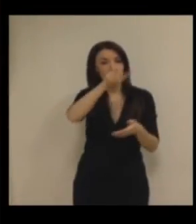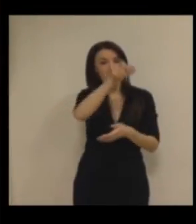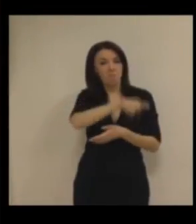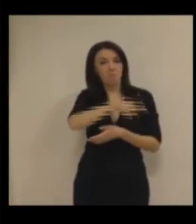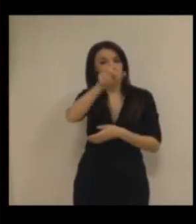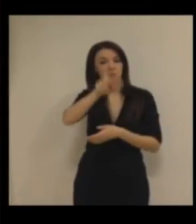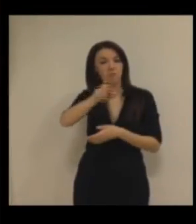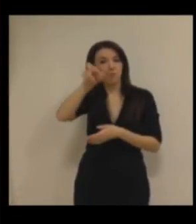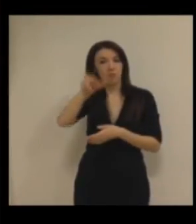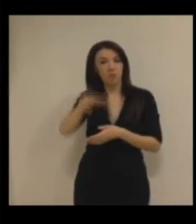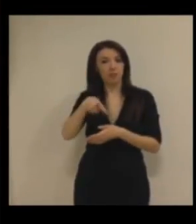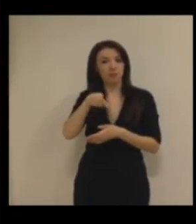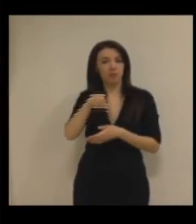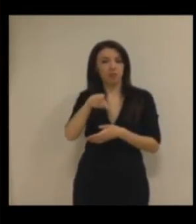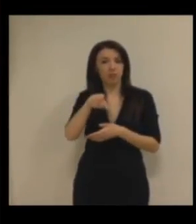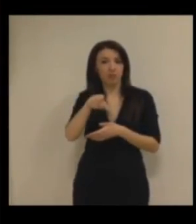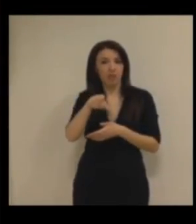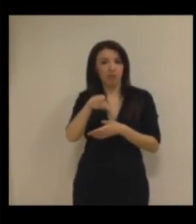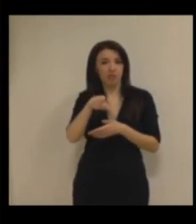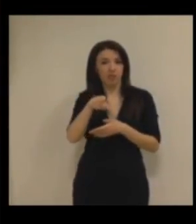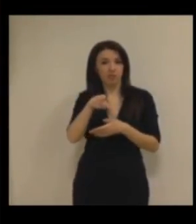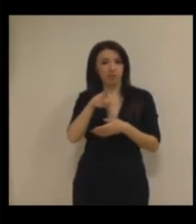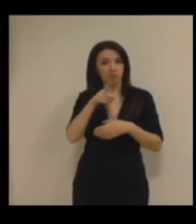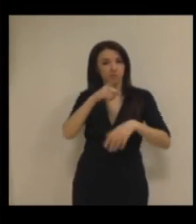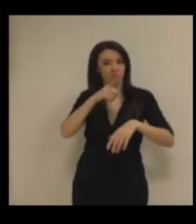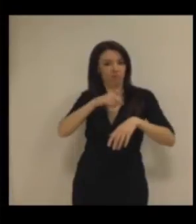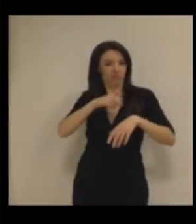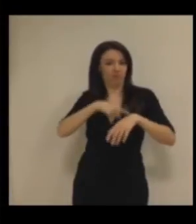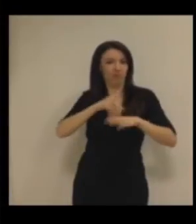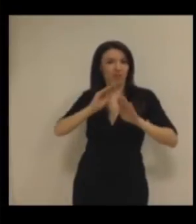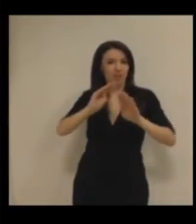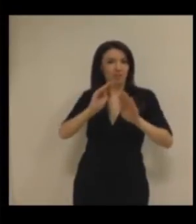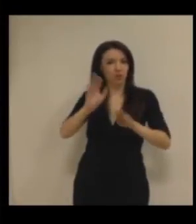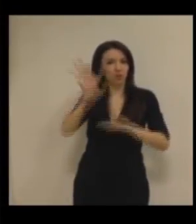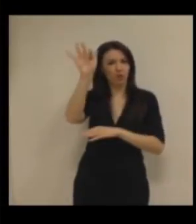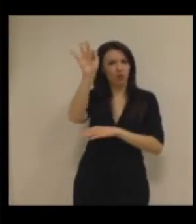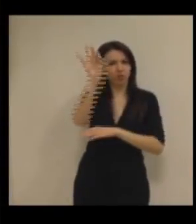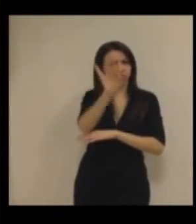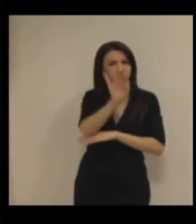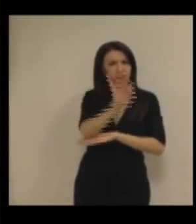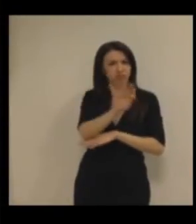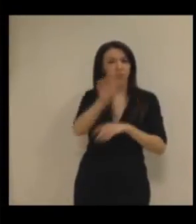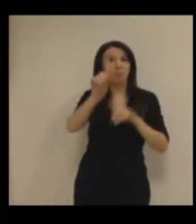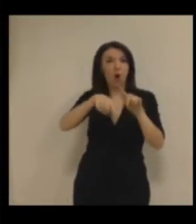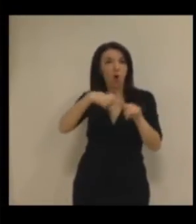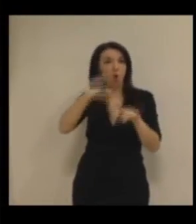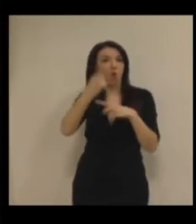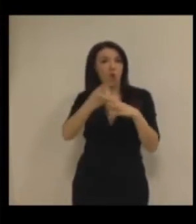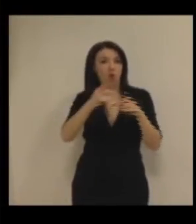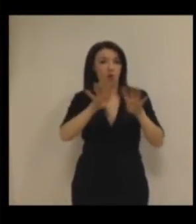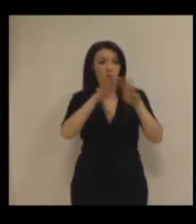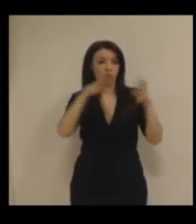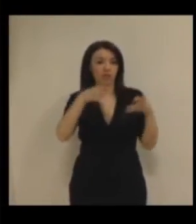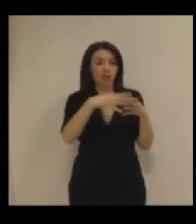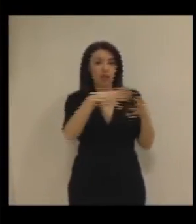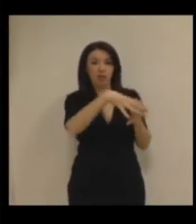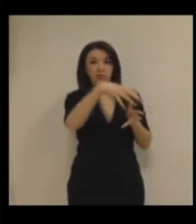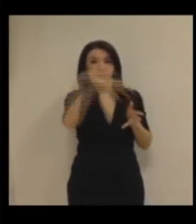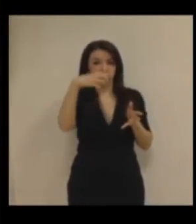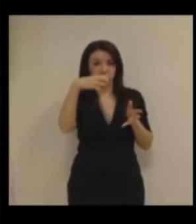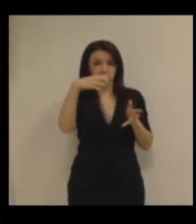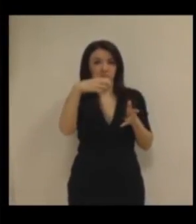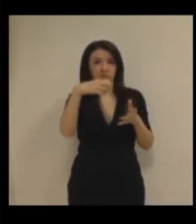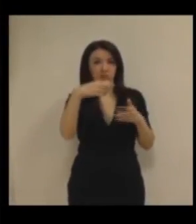personas que están dedicando su tiempo y nos están siguiendo y lo van a seguir y lo van a ver a posteriori una vez que esté subido el vídeo al